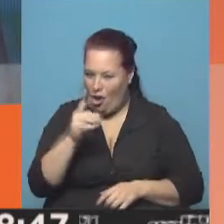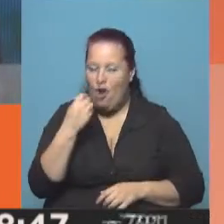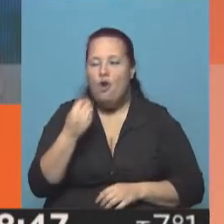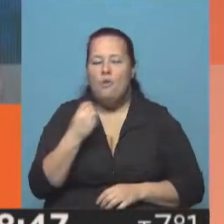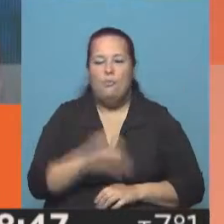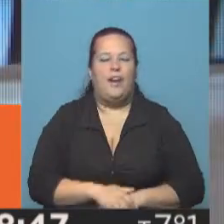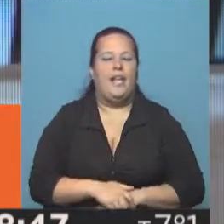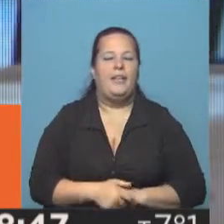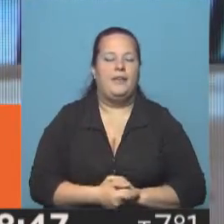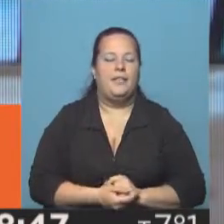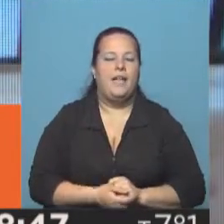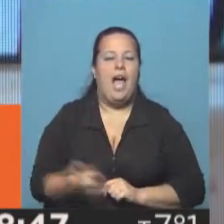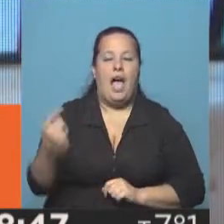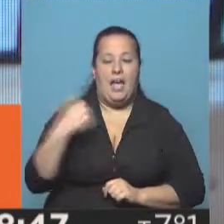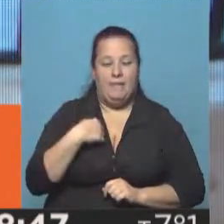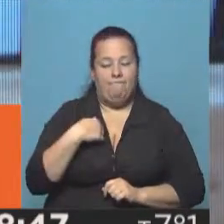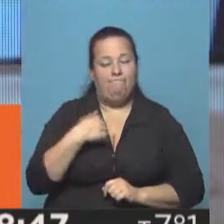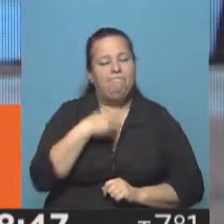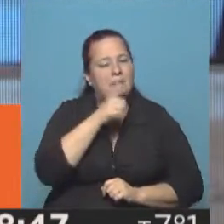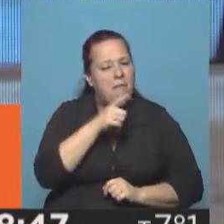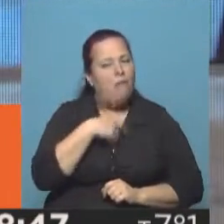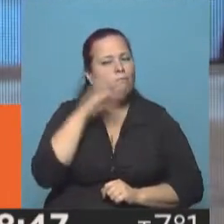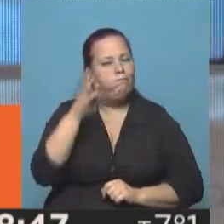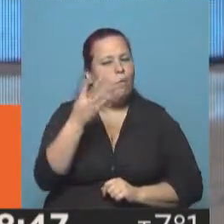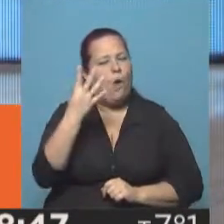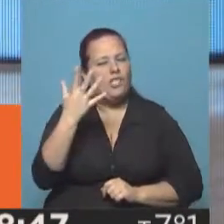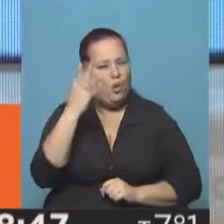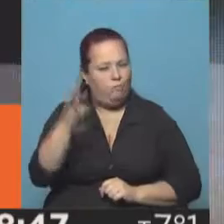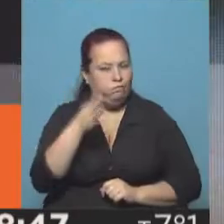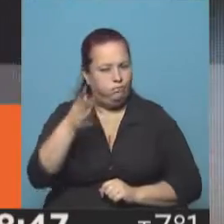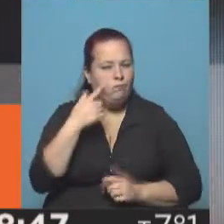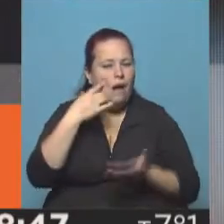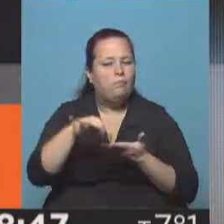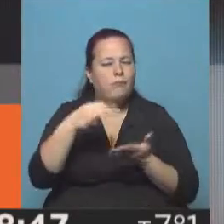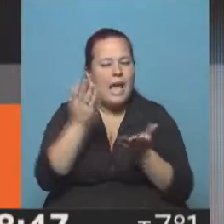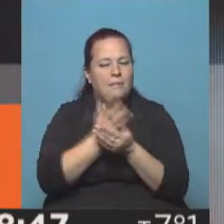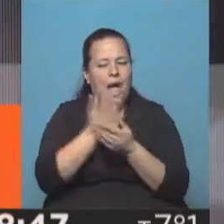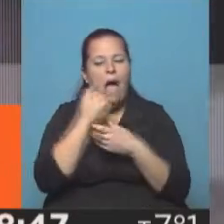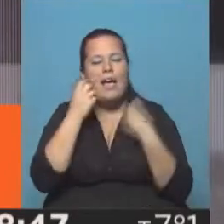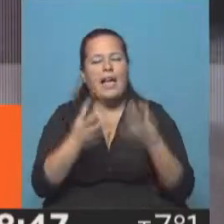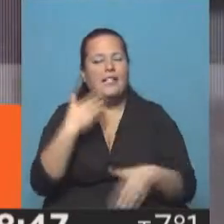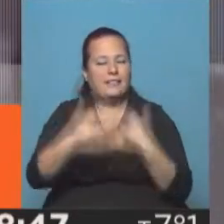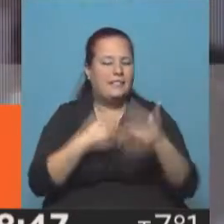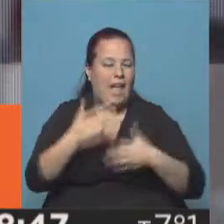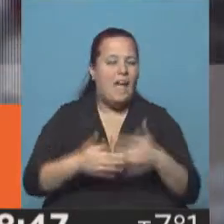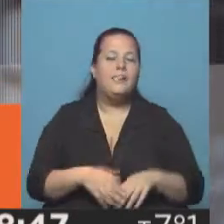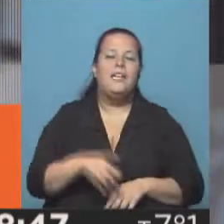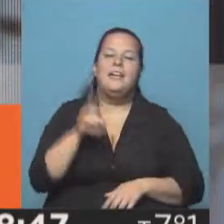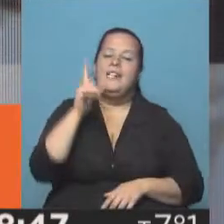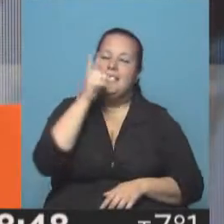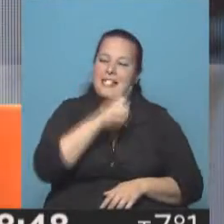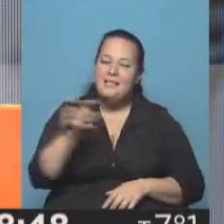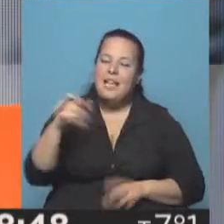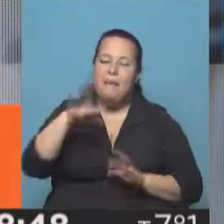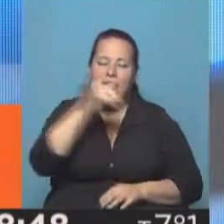a mí la impresión que me da yo fui cuatro o cinco veces a tomar vista del expediente para ver como evolucionando y hay cientos